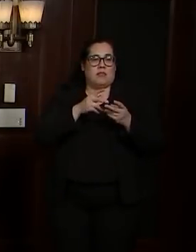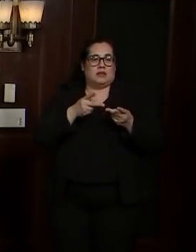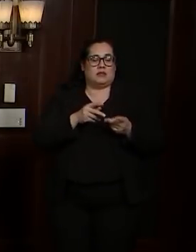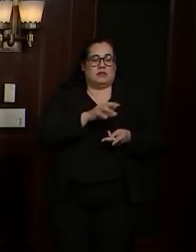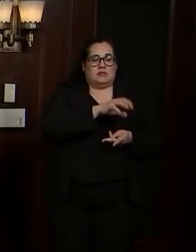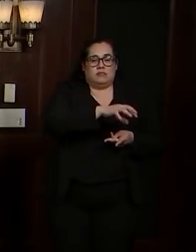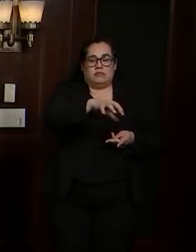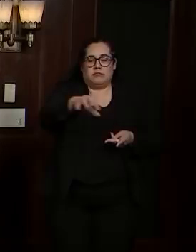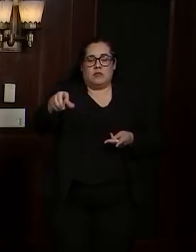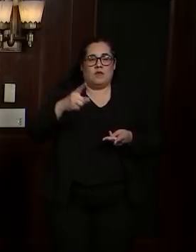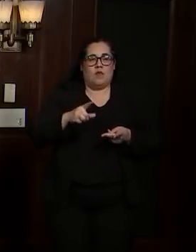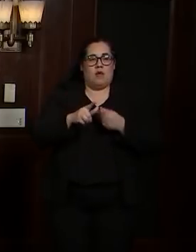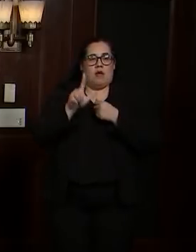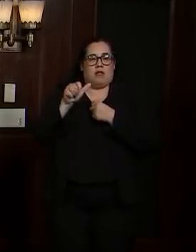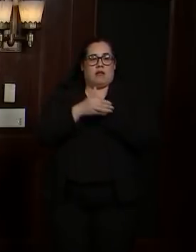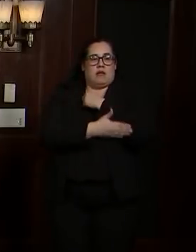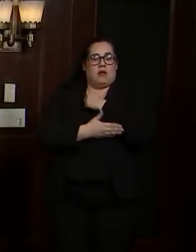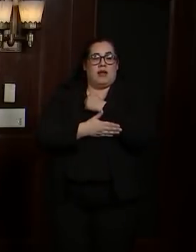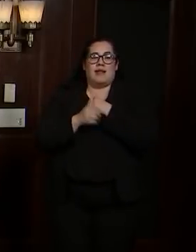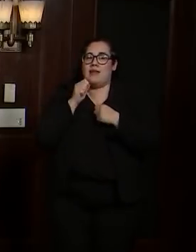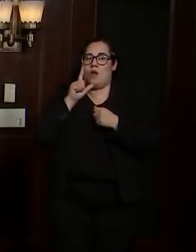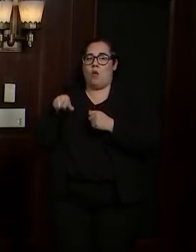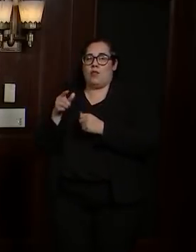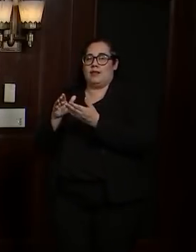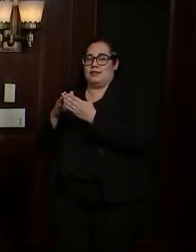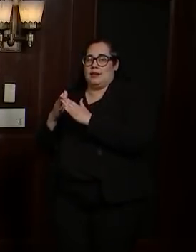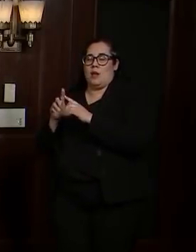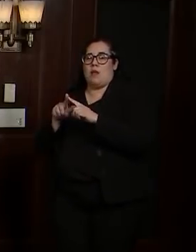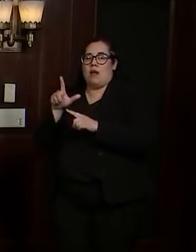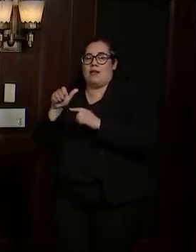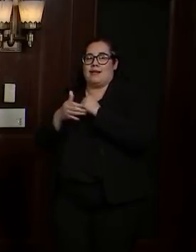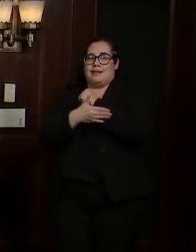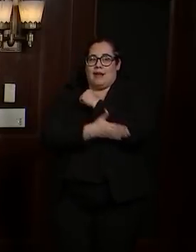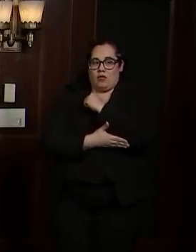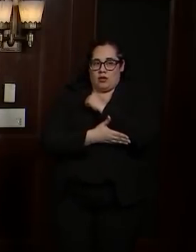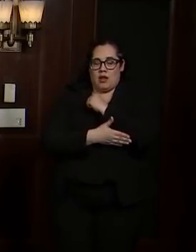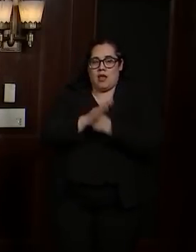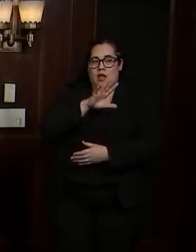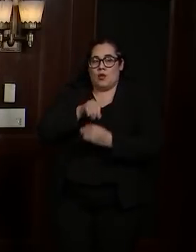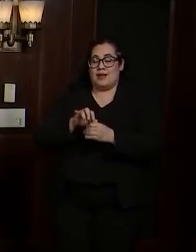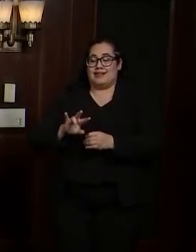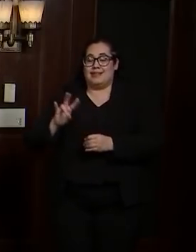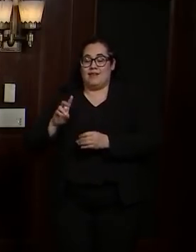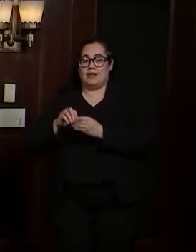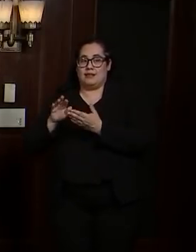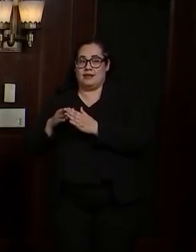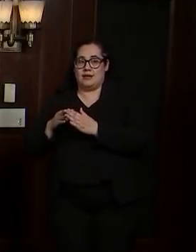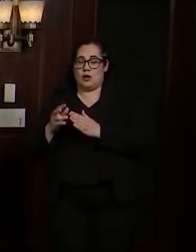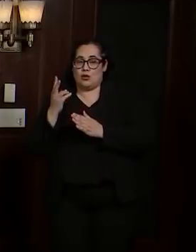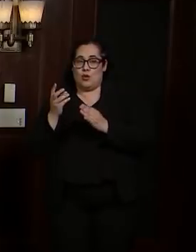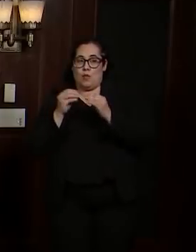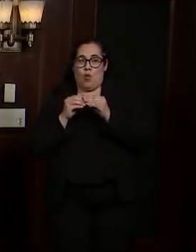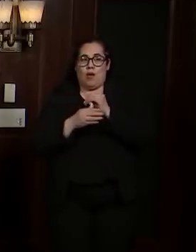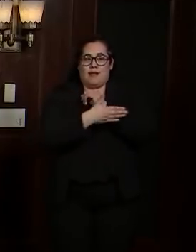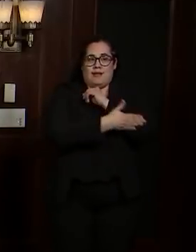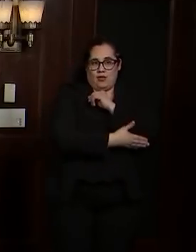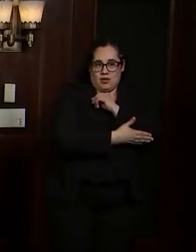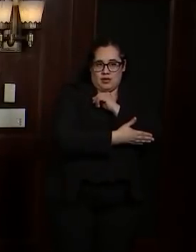en el condado, no solamente en la ciudad ahora, incluyendo 7 en la ciudad y 2 más en el